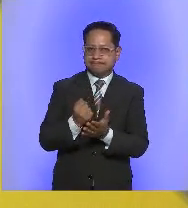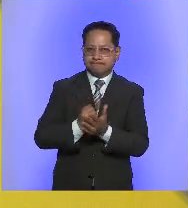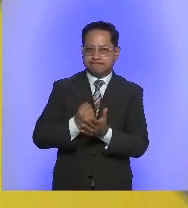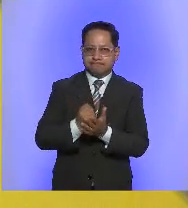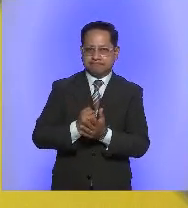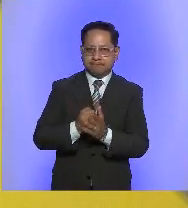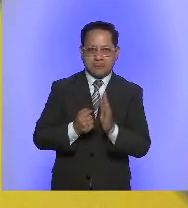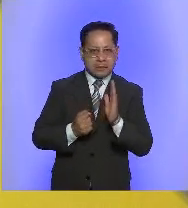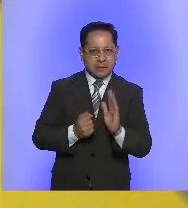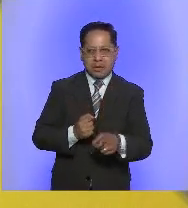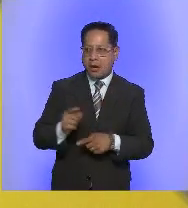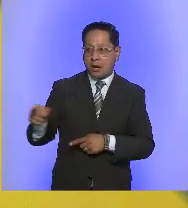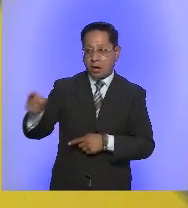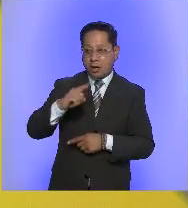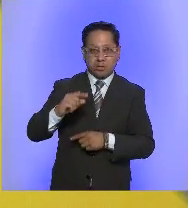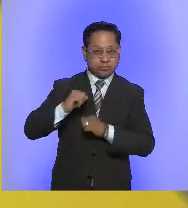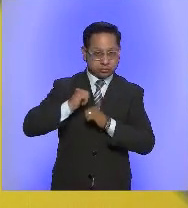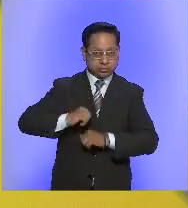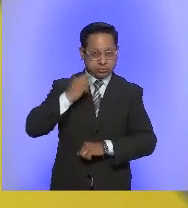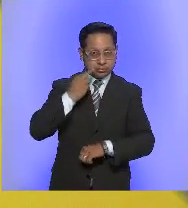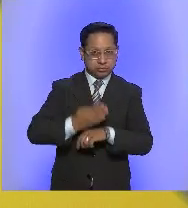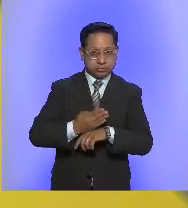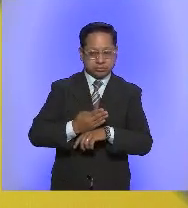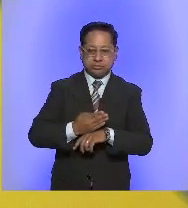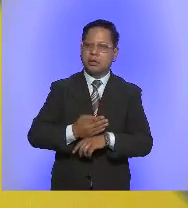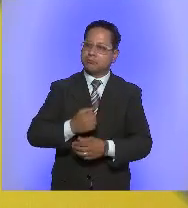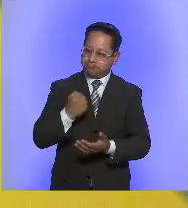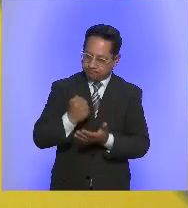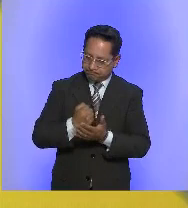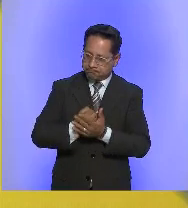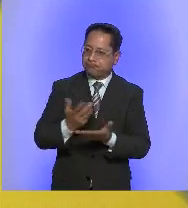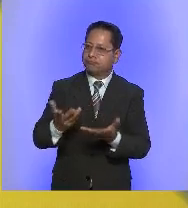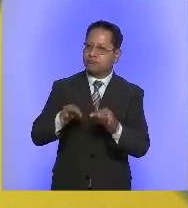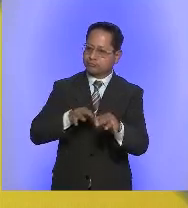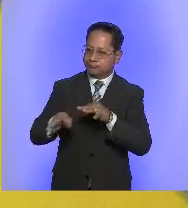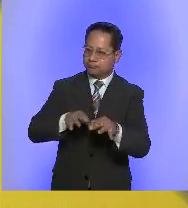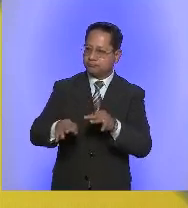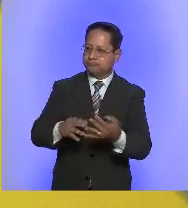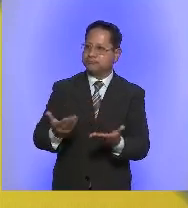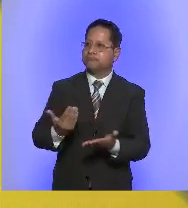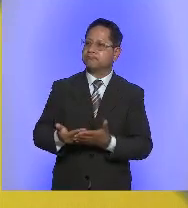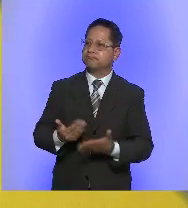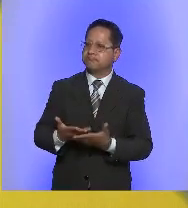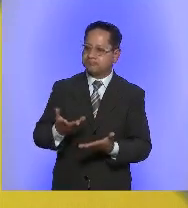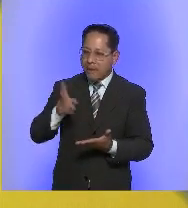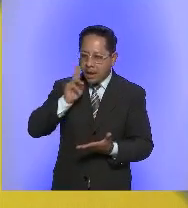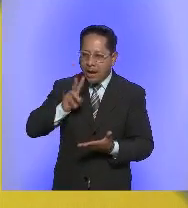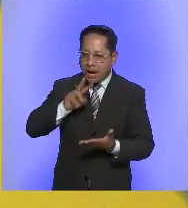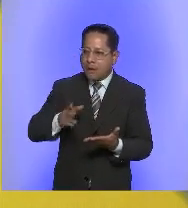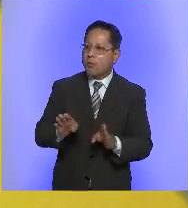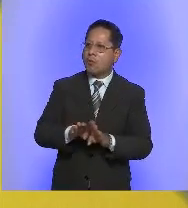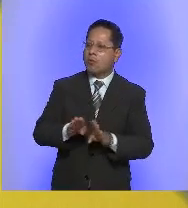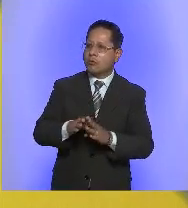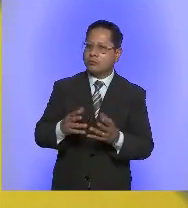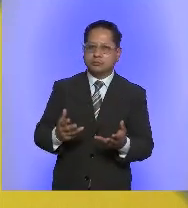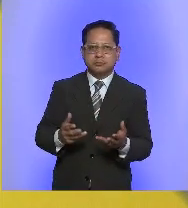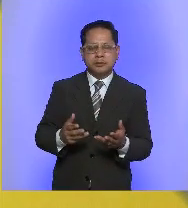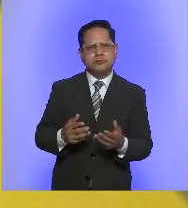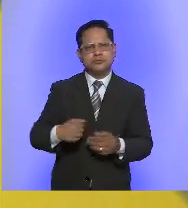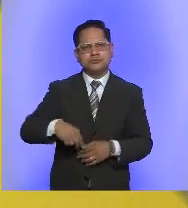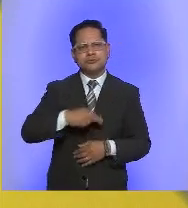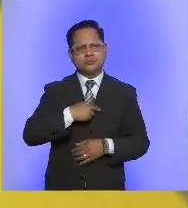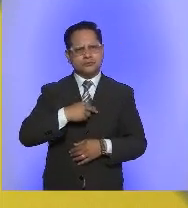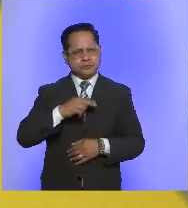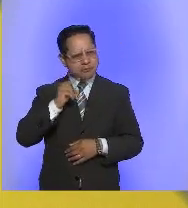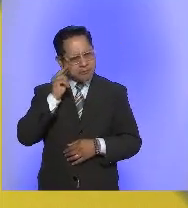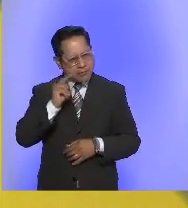popular. ¿Qué otra cosa tenemos que nosotros que visualizar? Los jóvenes y los adultos mayores. La